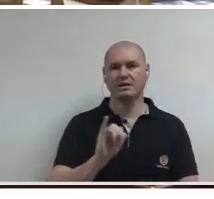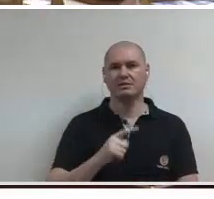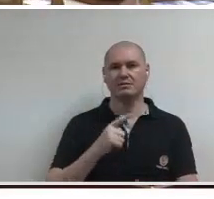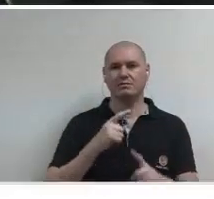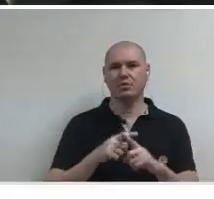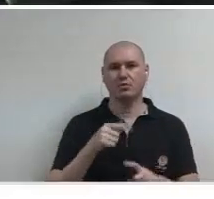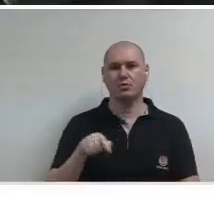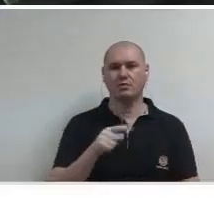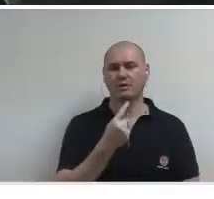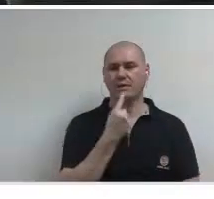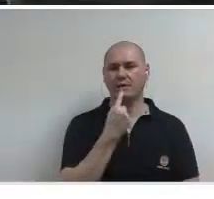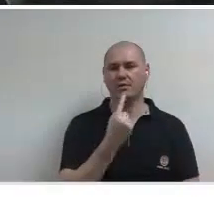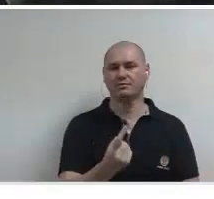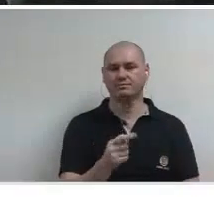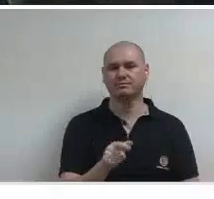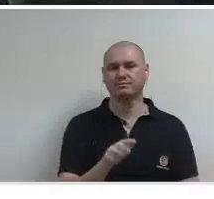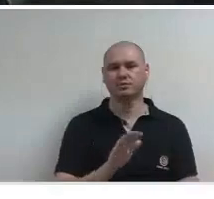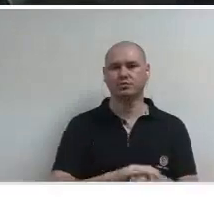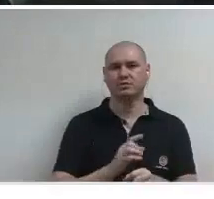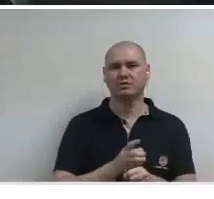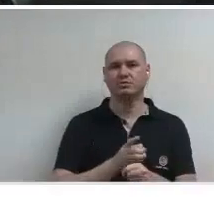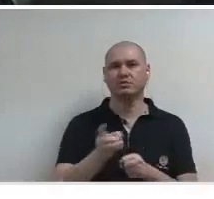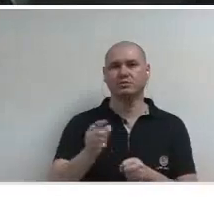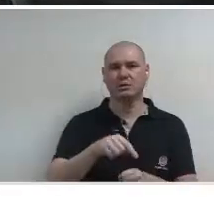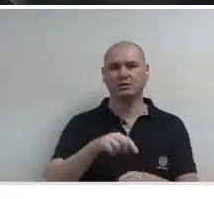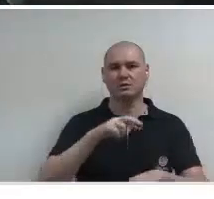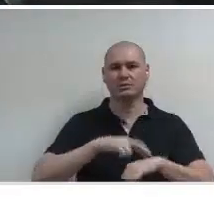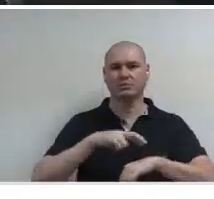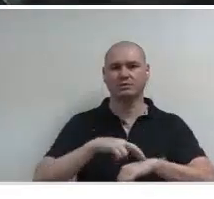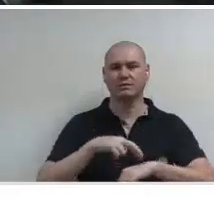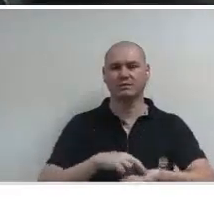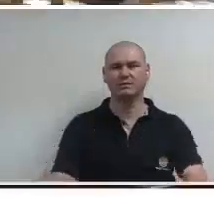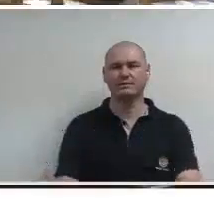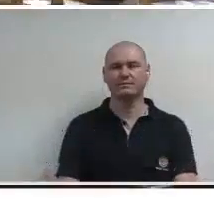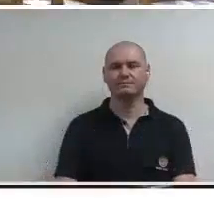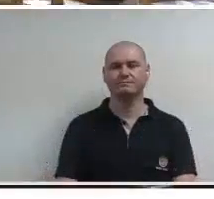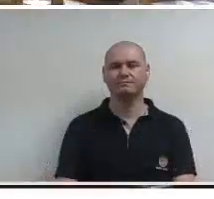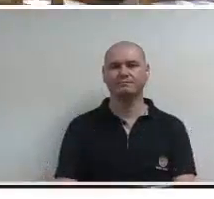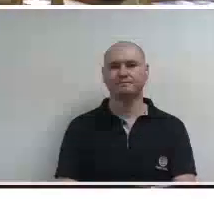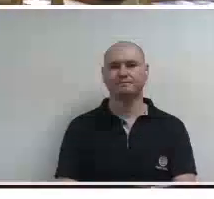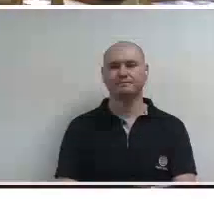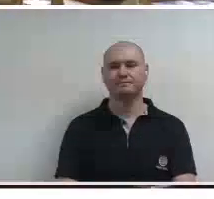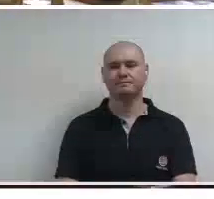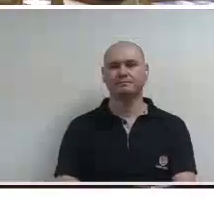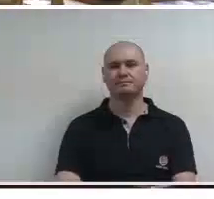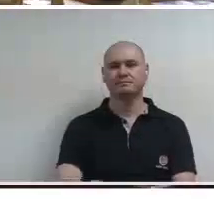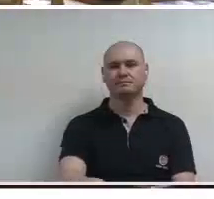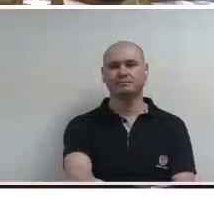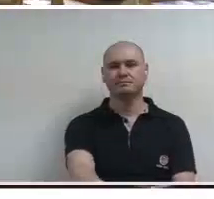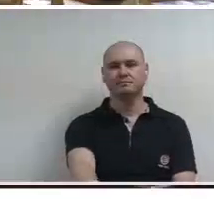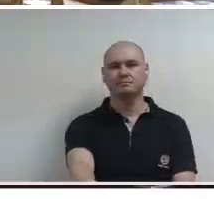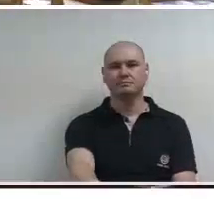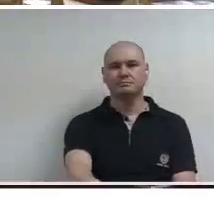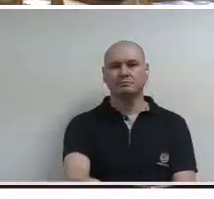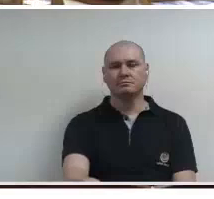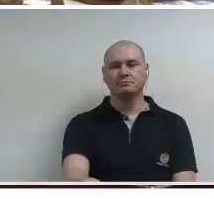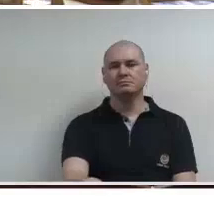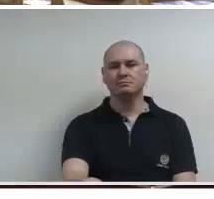Amo, hay pues semiente, ya huye el ministro de Interior, con circulación,